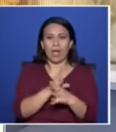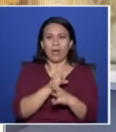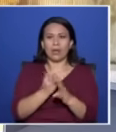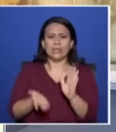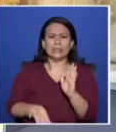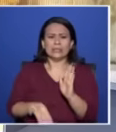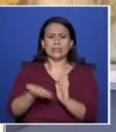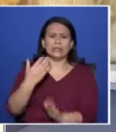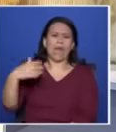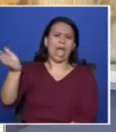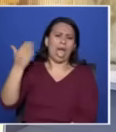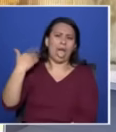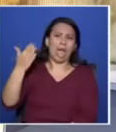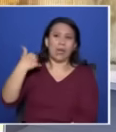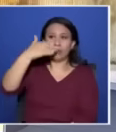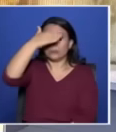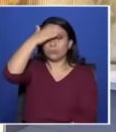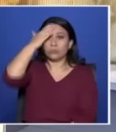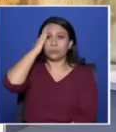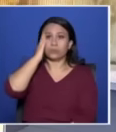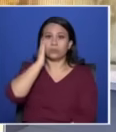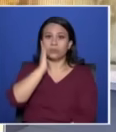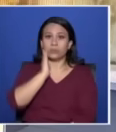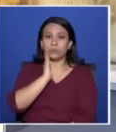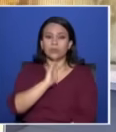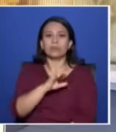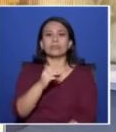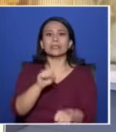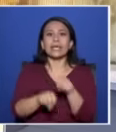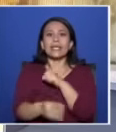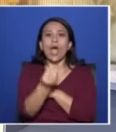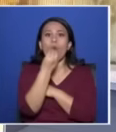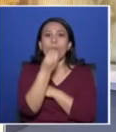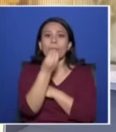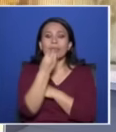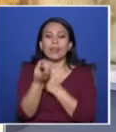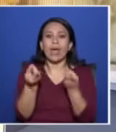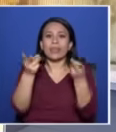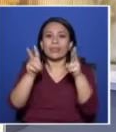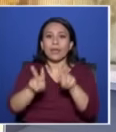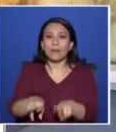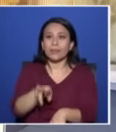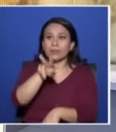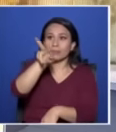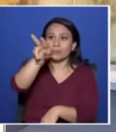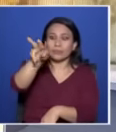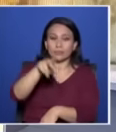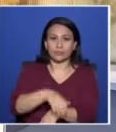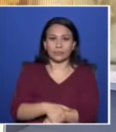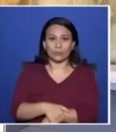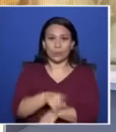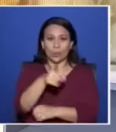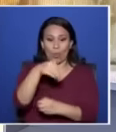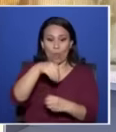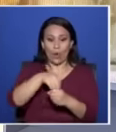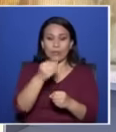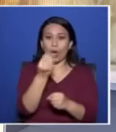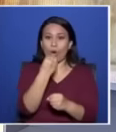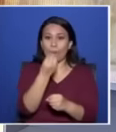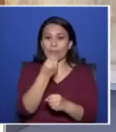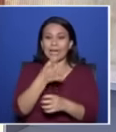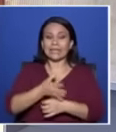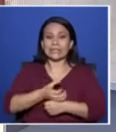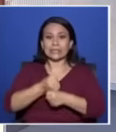altas temperaturas que estamos sintiendo por estos días y que pueden dañar aceleradamente los alimentos. ¿Usted está almacenándolos de forma